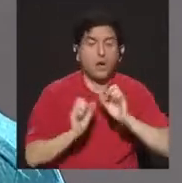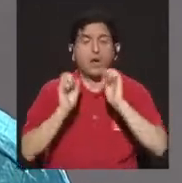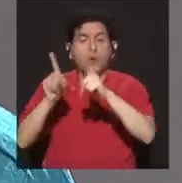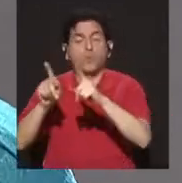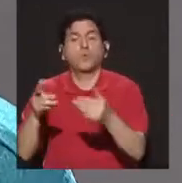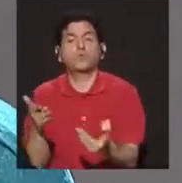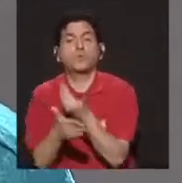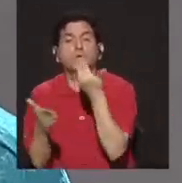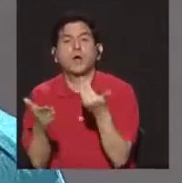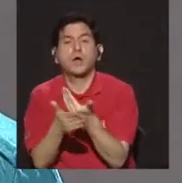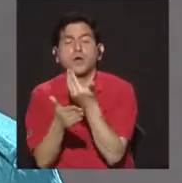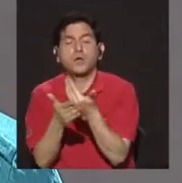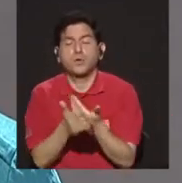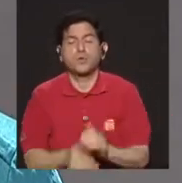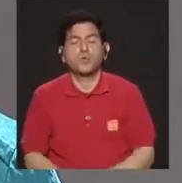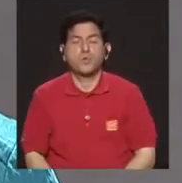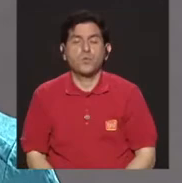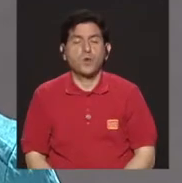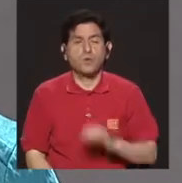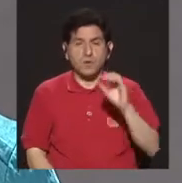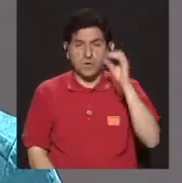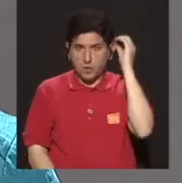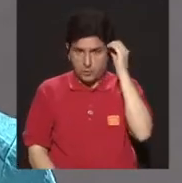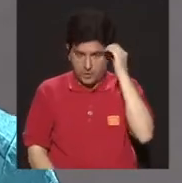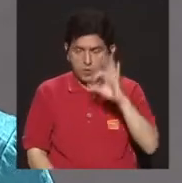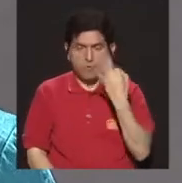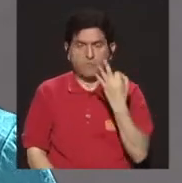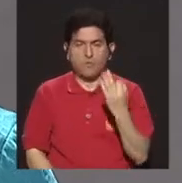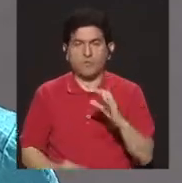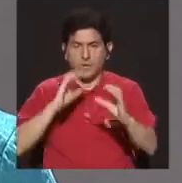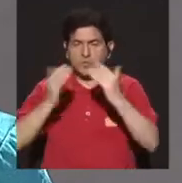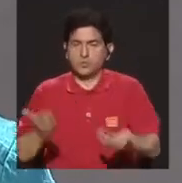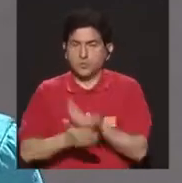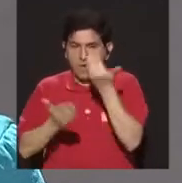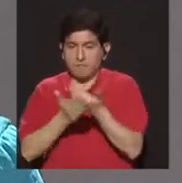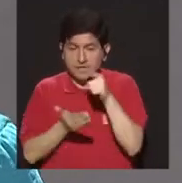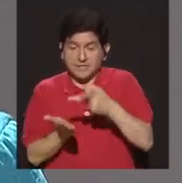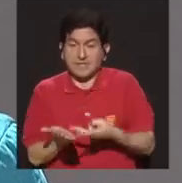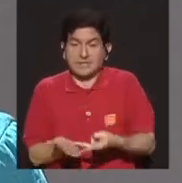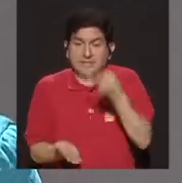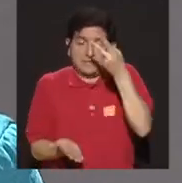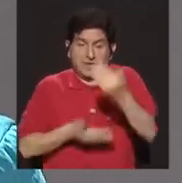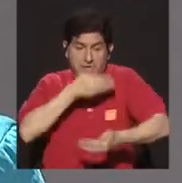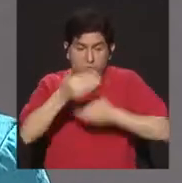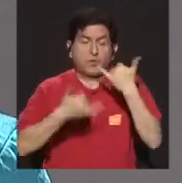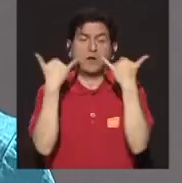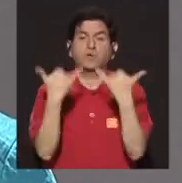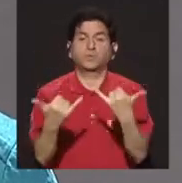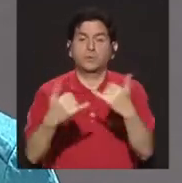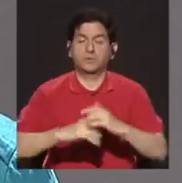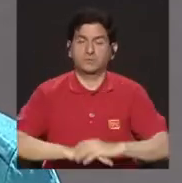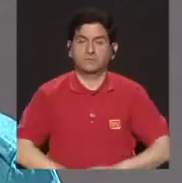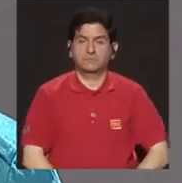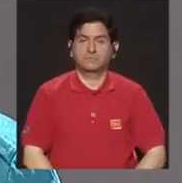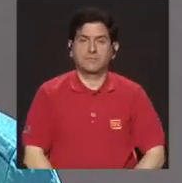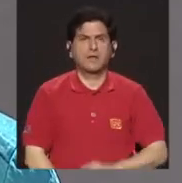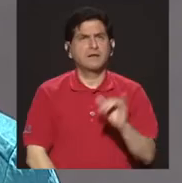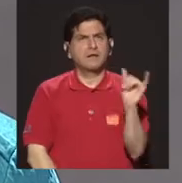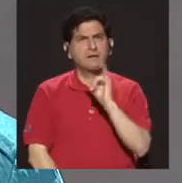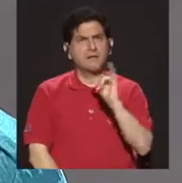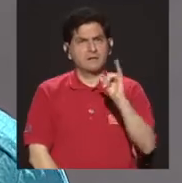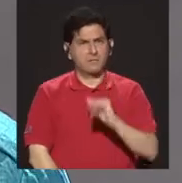nuevas con pluralidad la posibilidad de nuevos medios eso es justamente la riqueza de este proceso en el que estamos también